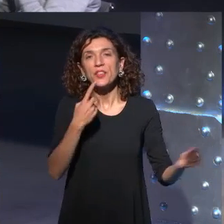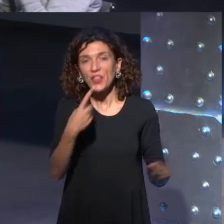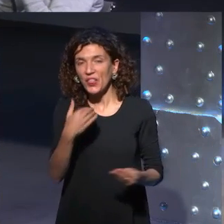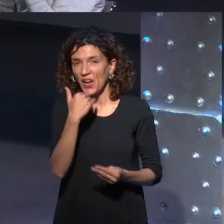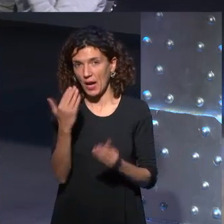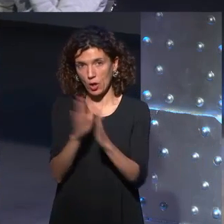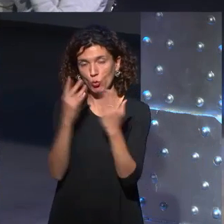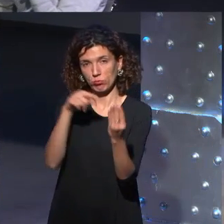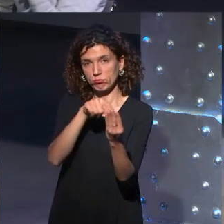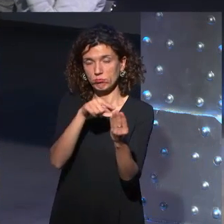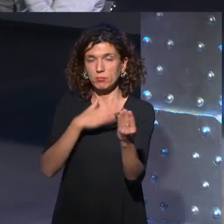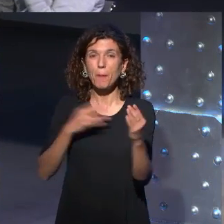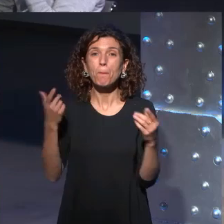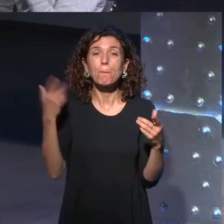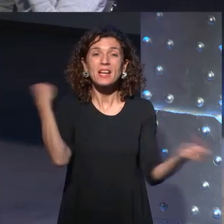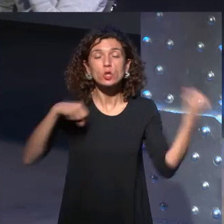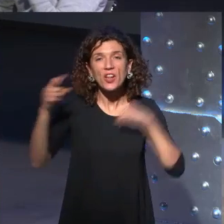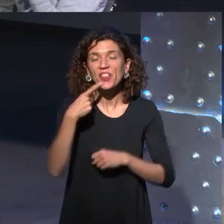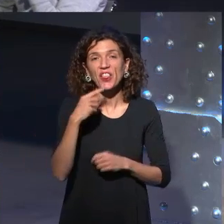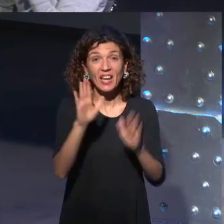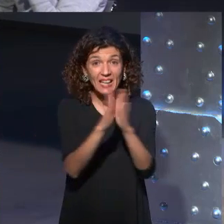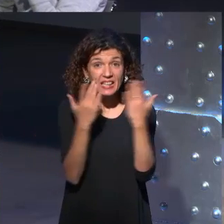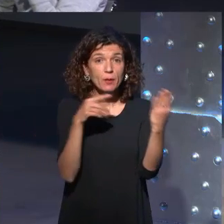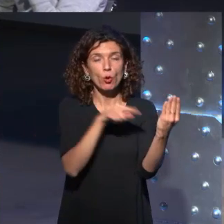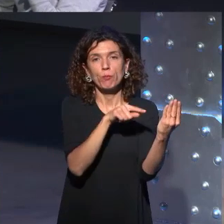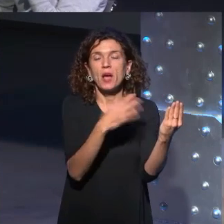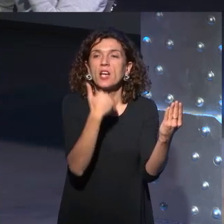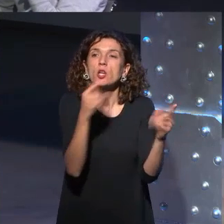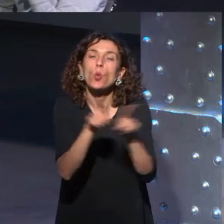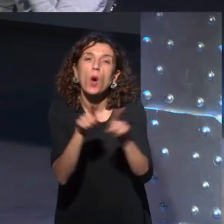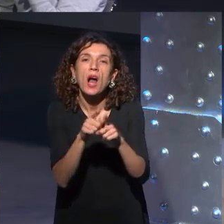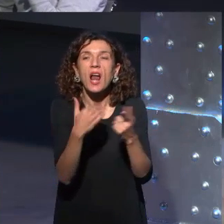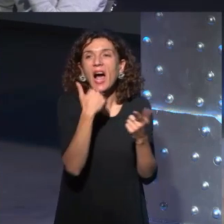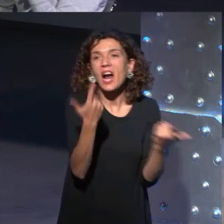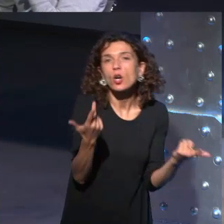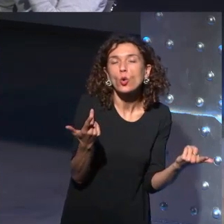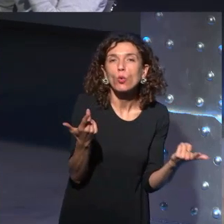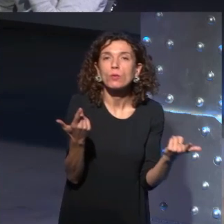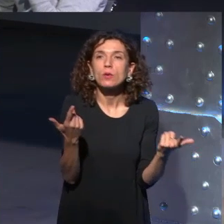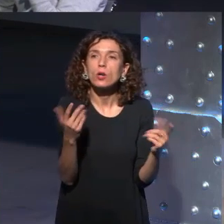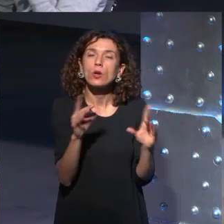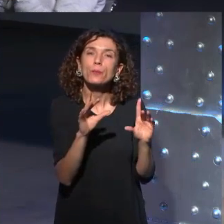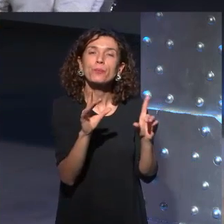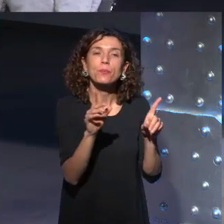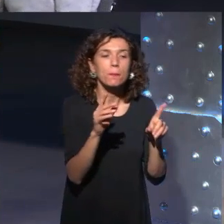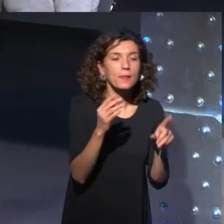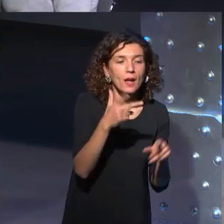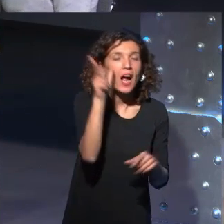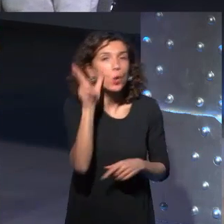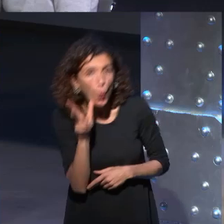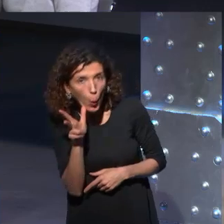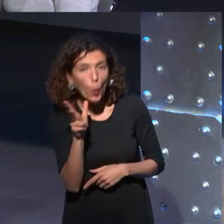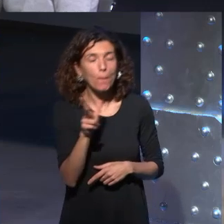dicen los personajes, es que los libros no son artículos de lujo, no tienen que ser cuidados. Son